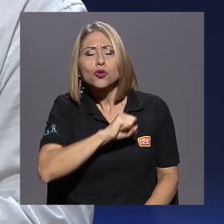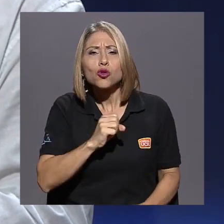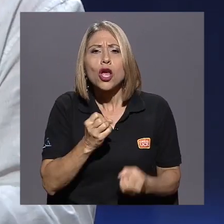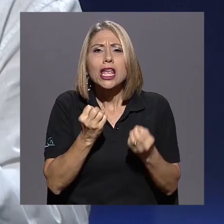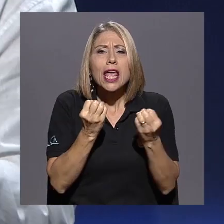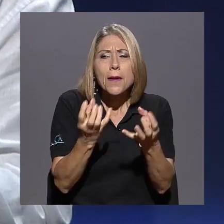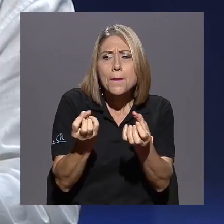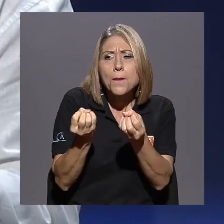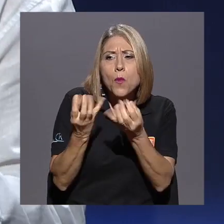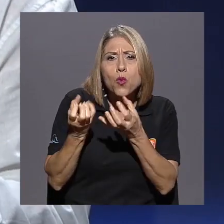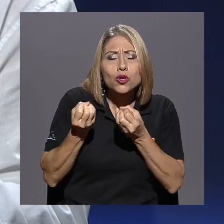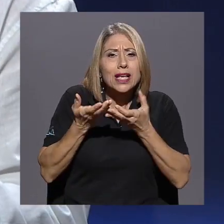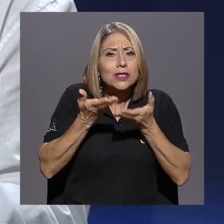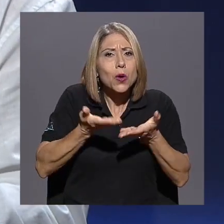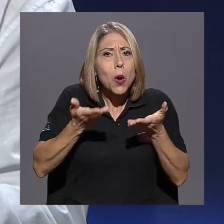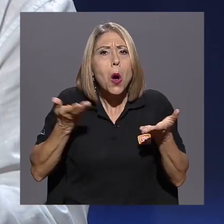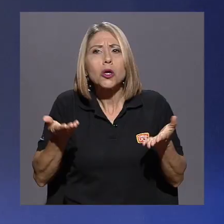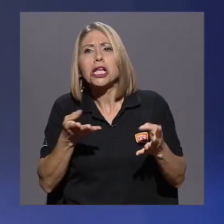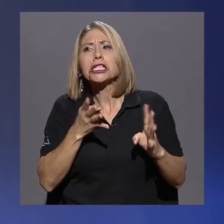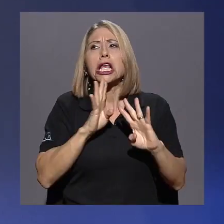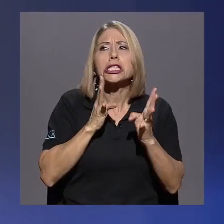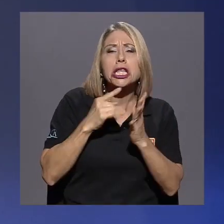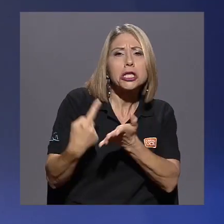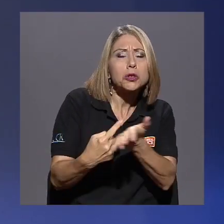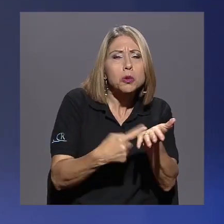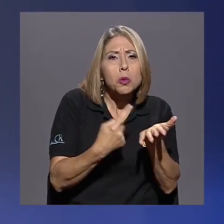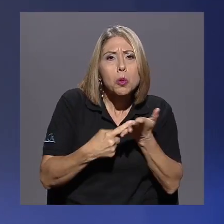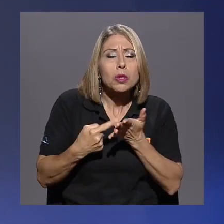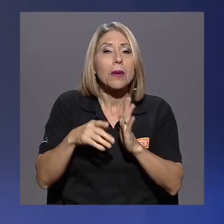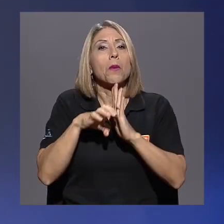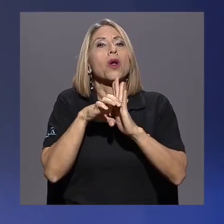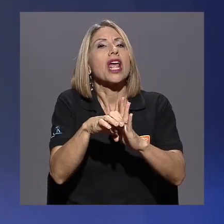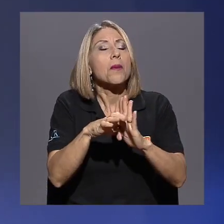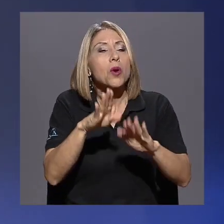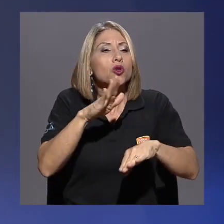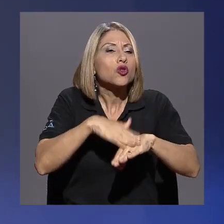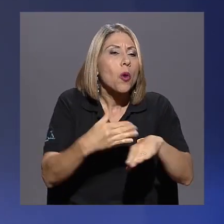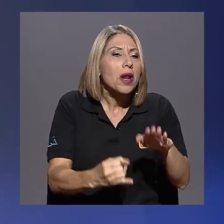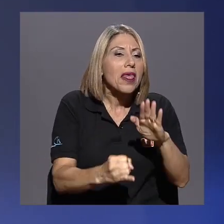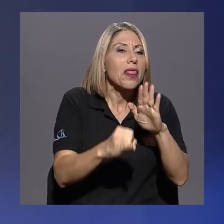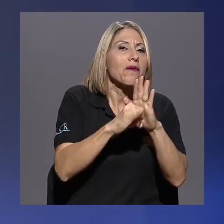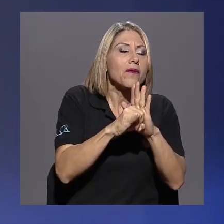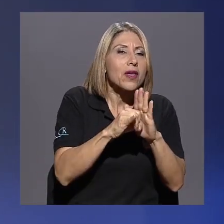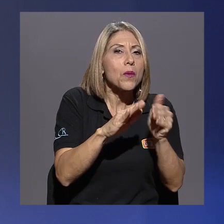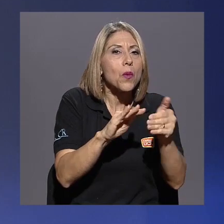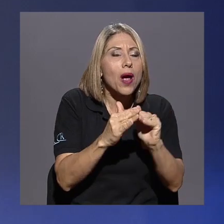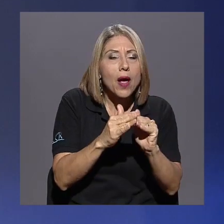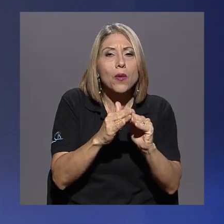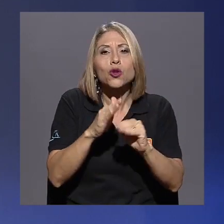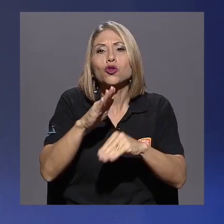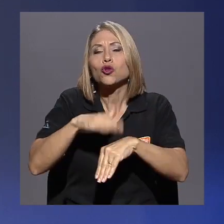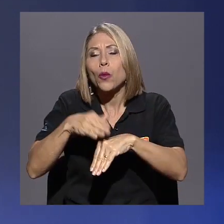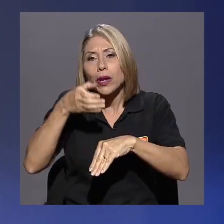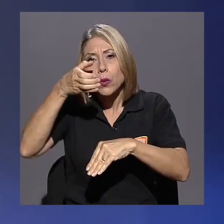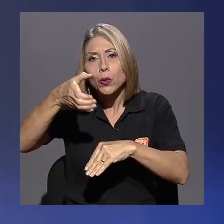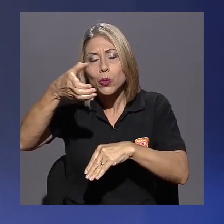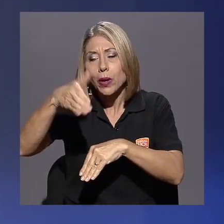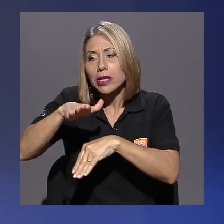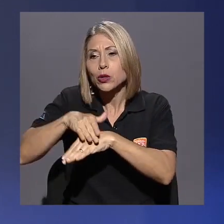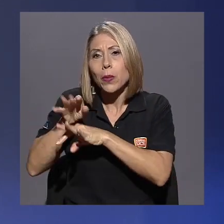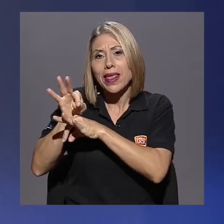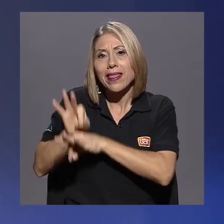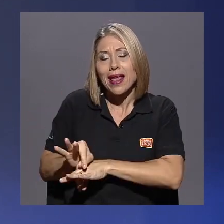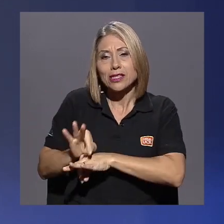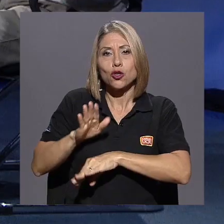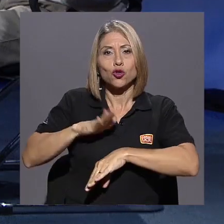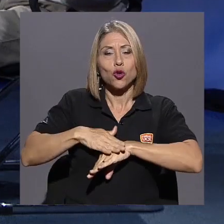que circulan en el debate por ejemplo conceptos acerca de pueblos de cultura de tradición y de autenticidad